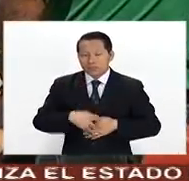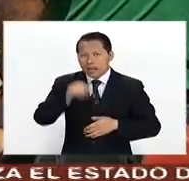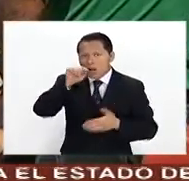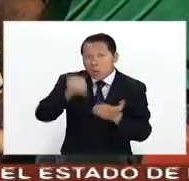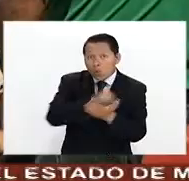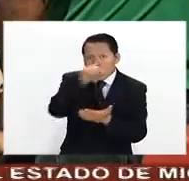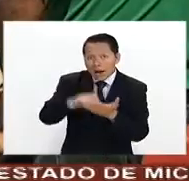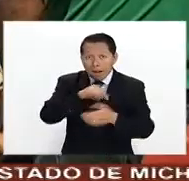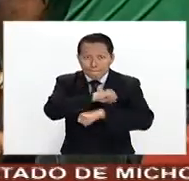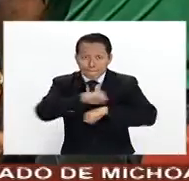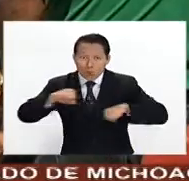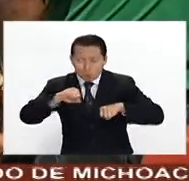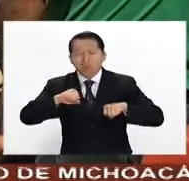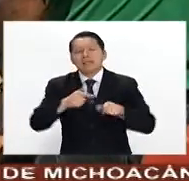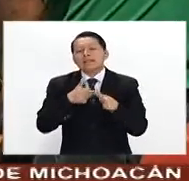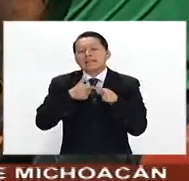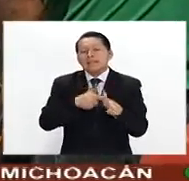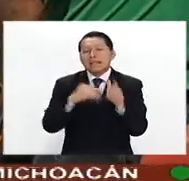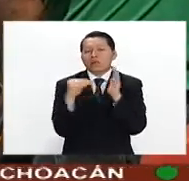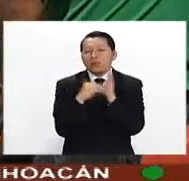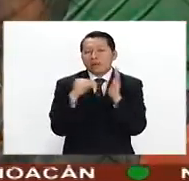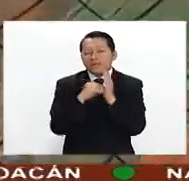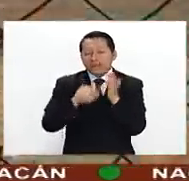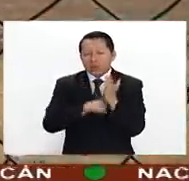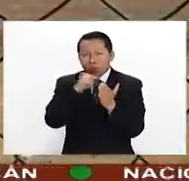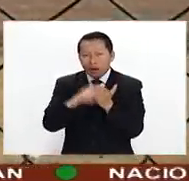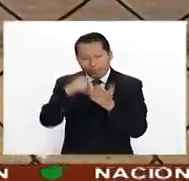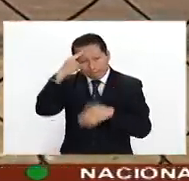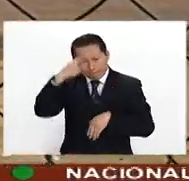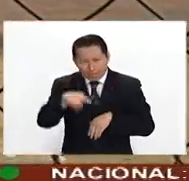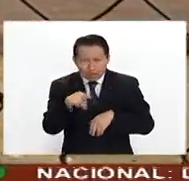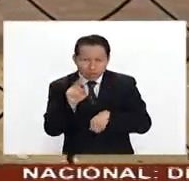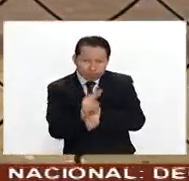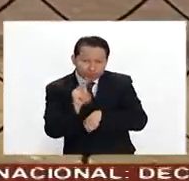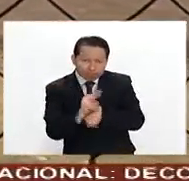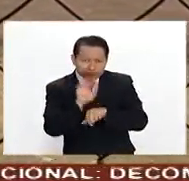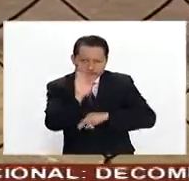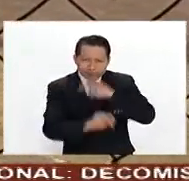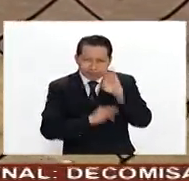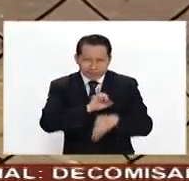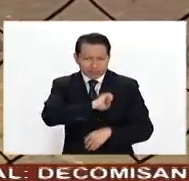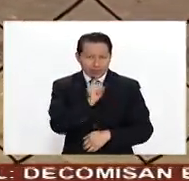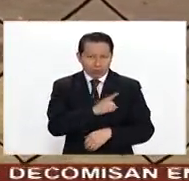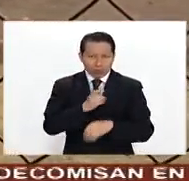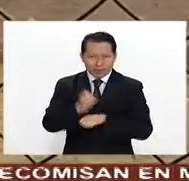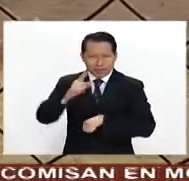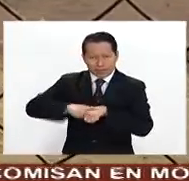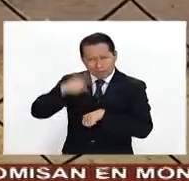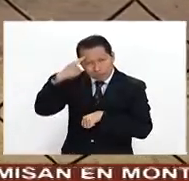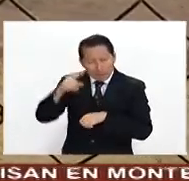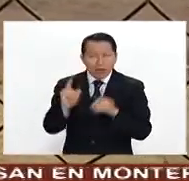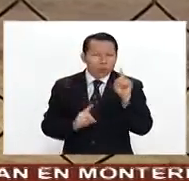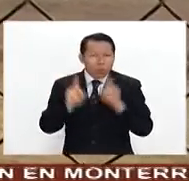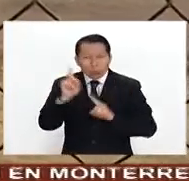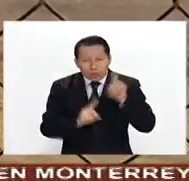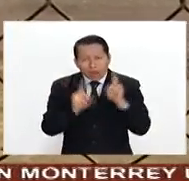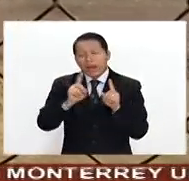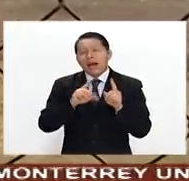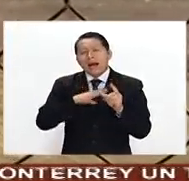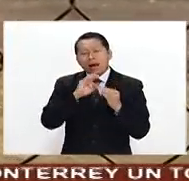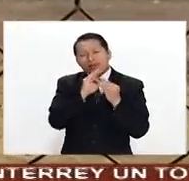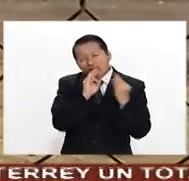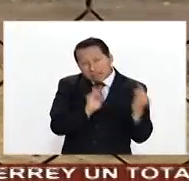sitio de la explosión continúa operando un módulo de atención de la Secretaría de Salud Estatal para aclarar las dudas de los vecinos